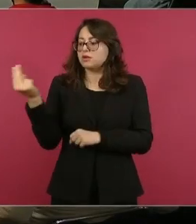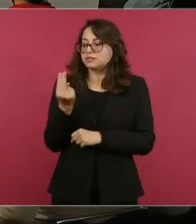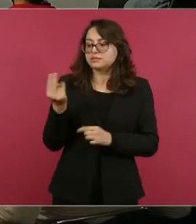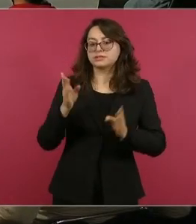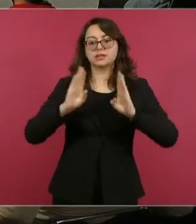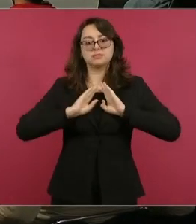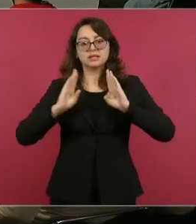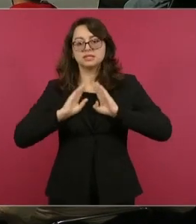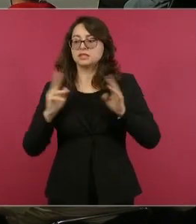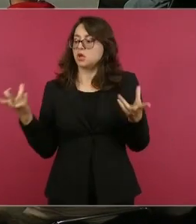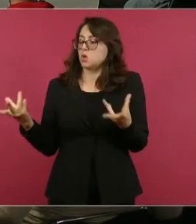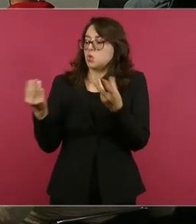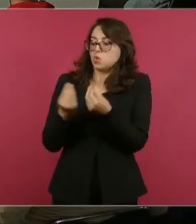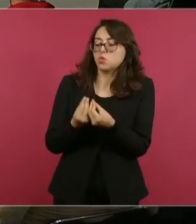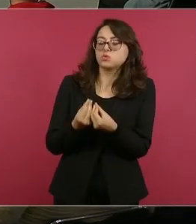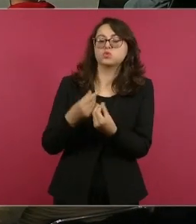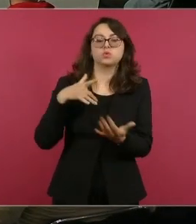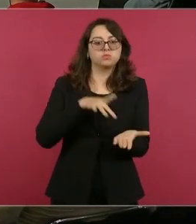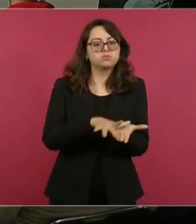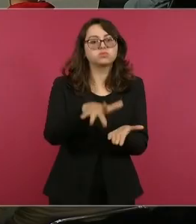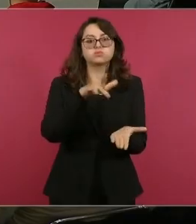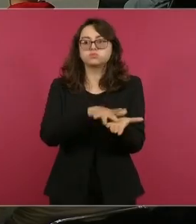con ellos,